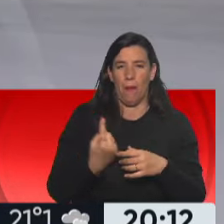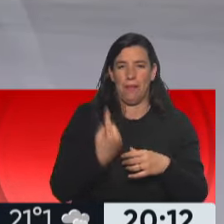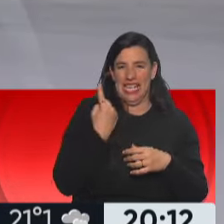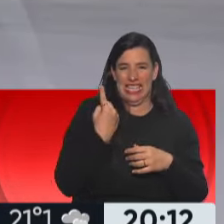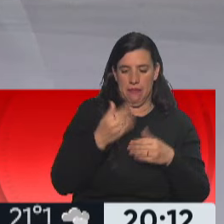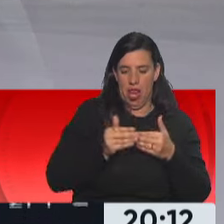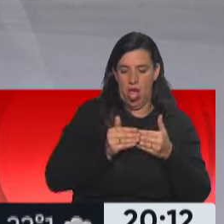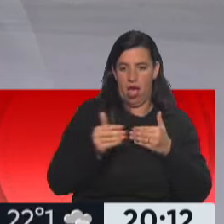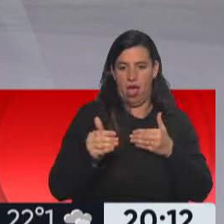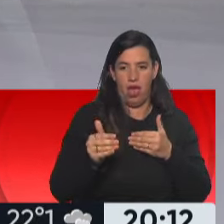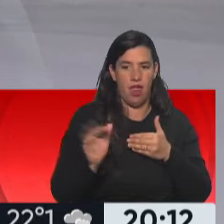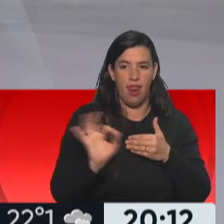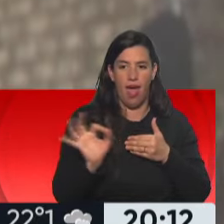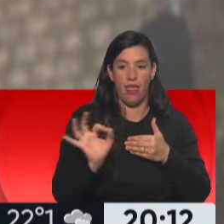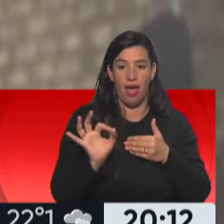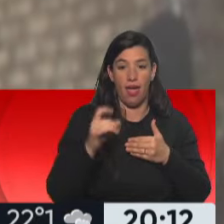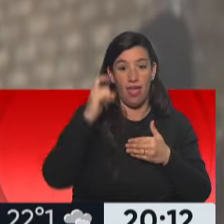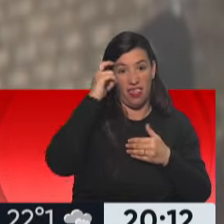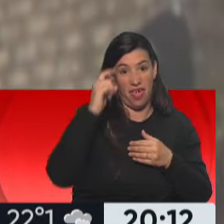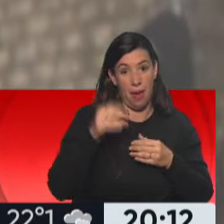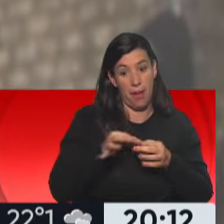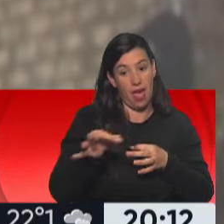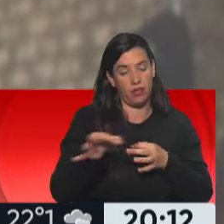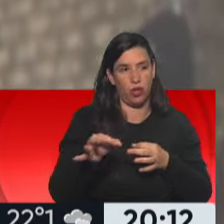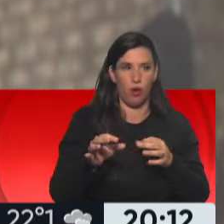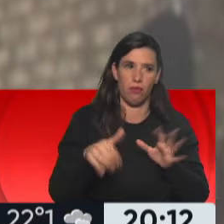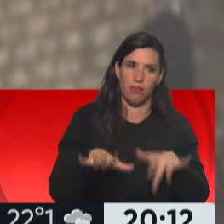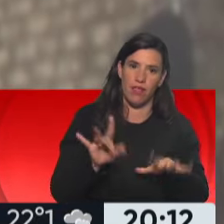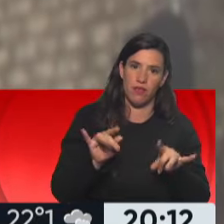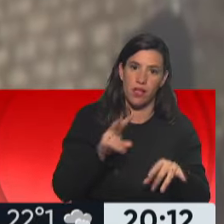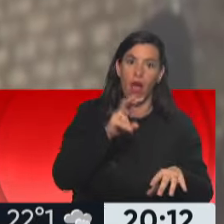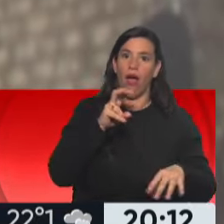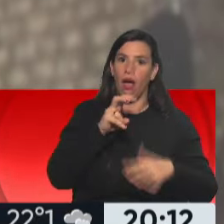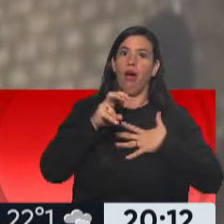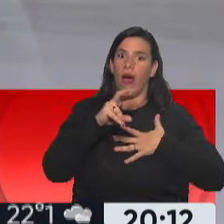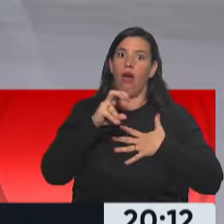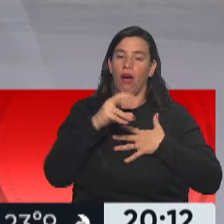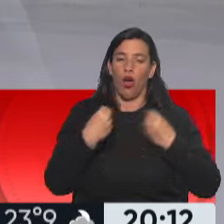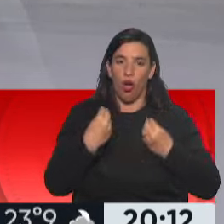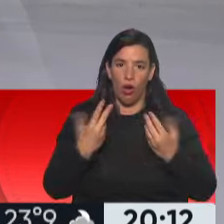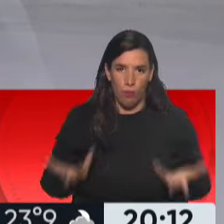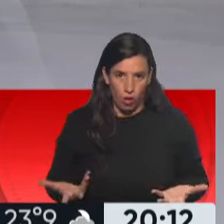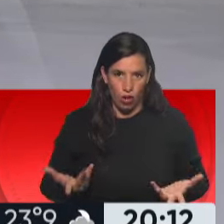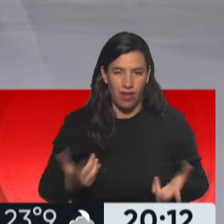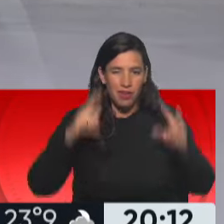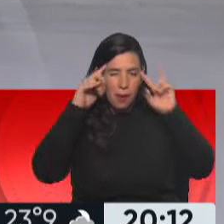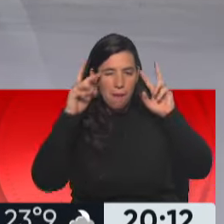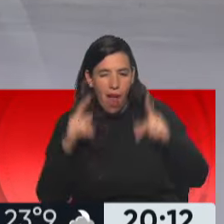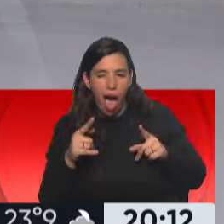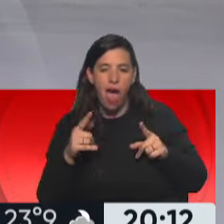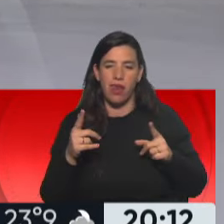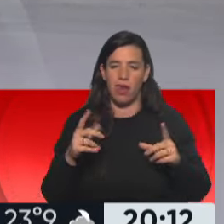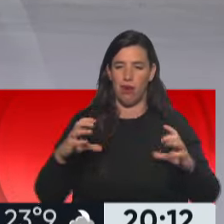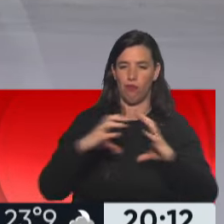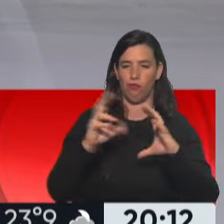oxígeno. Ya a partir del metro 10, ya se empieza a complicar. Pero, ¿Cómo hace para trabajar? ¿Y cómo? En ese, hacía mucho en ese calor